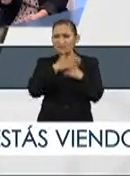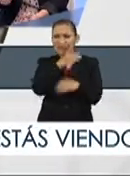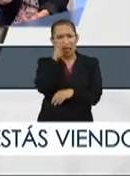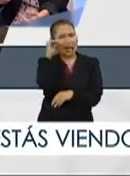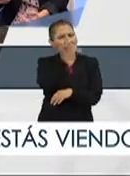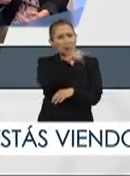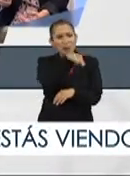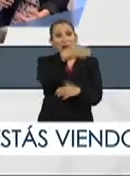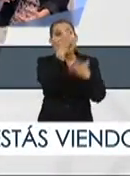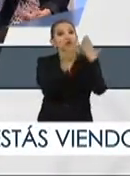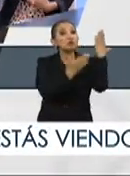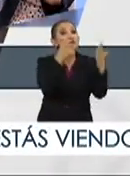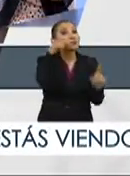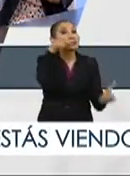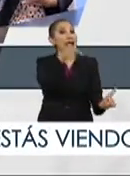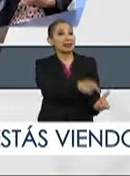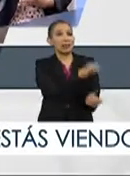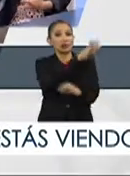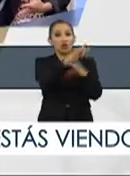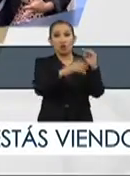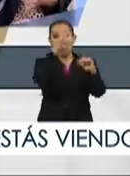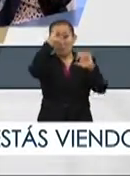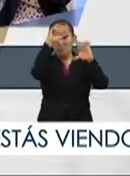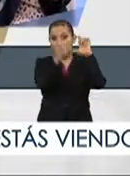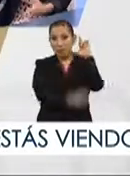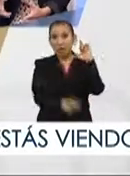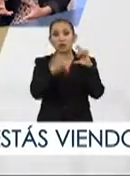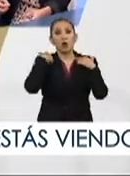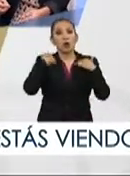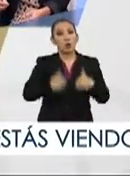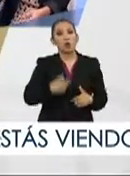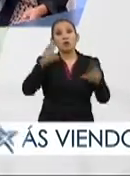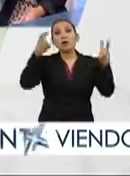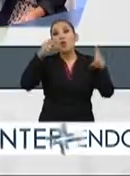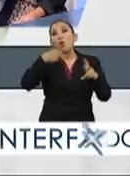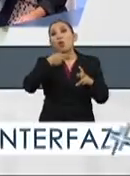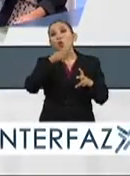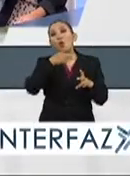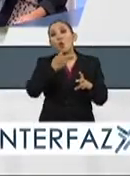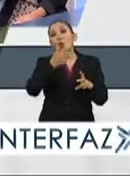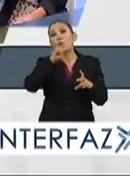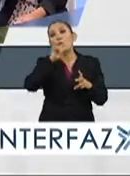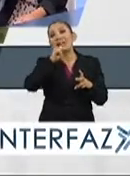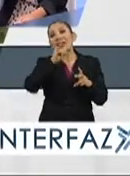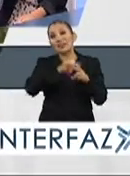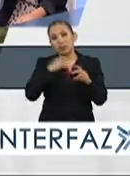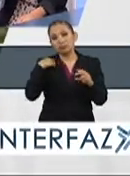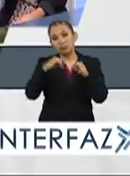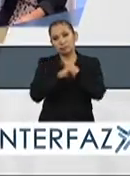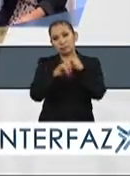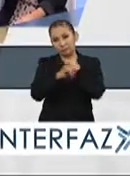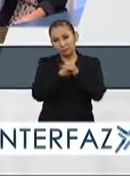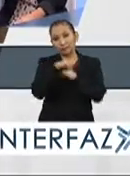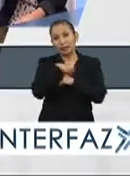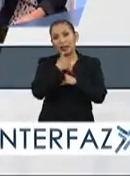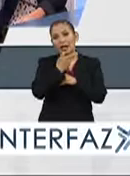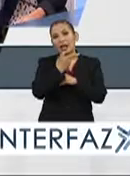totalmente gratis para estudiantes de toda la República, como he dicho, de Humanidades. Les animo a que entren en nuestra página web, que repito